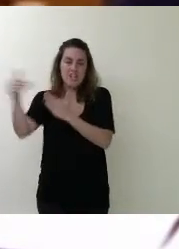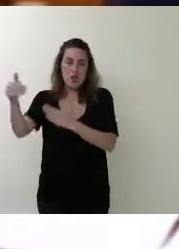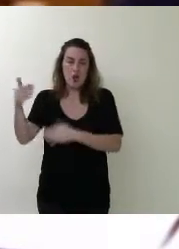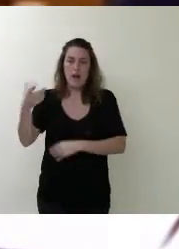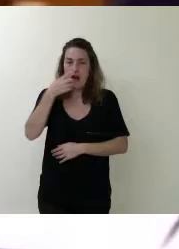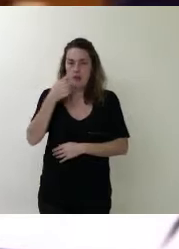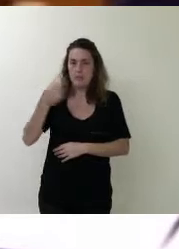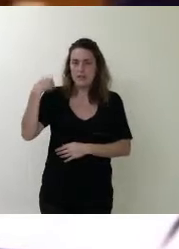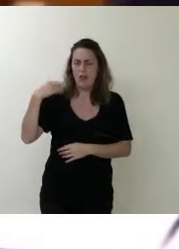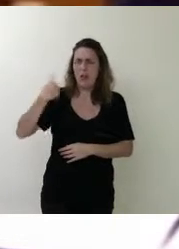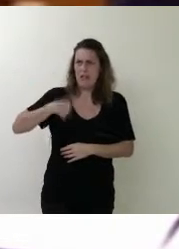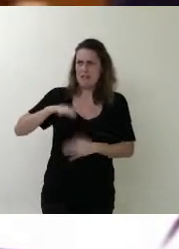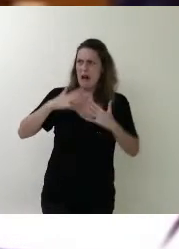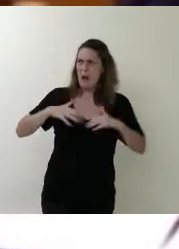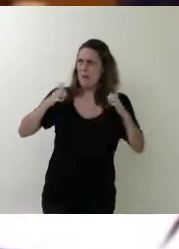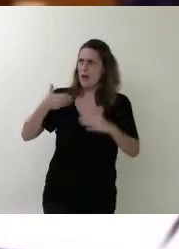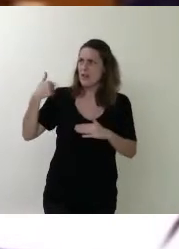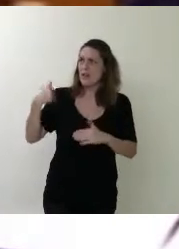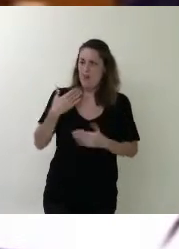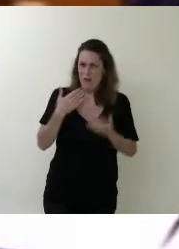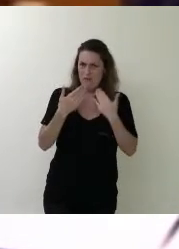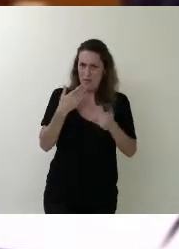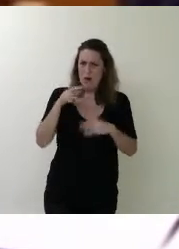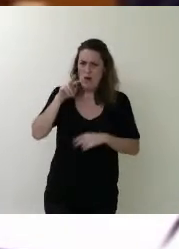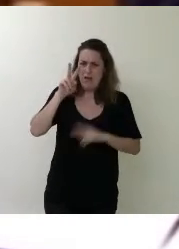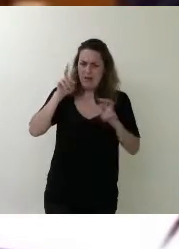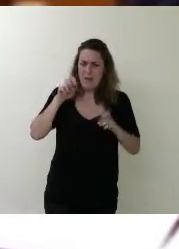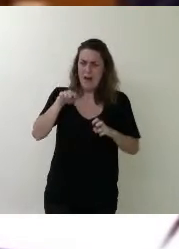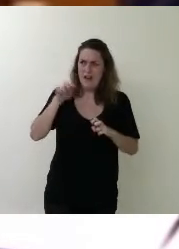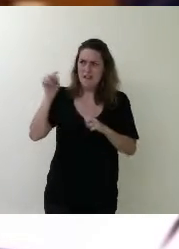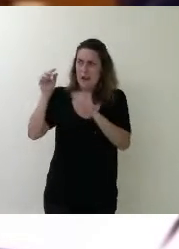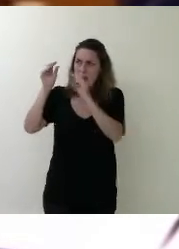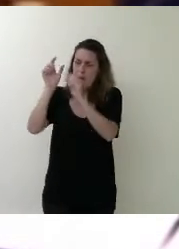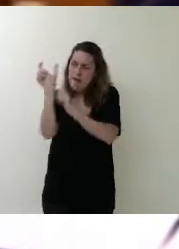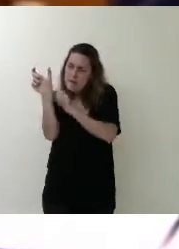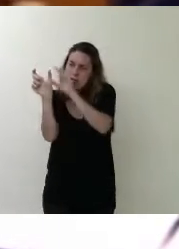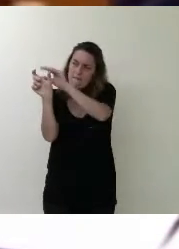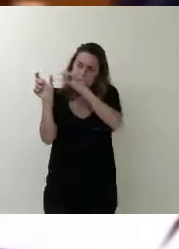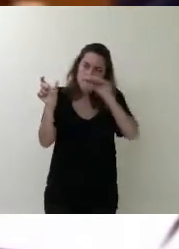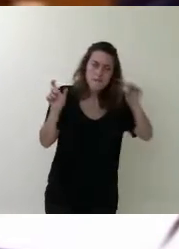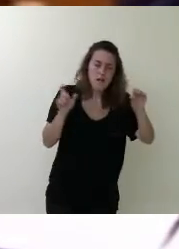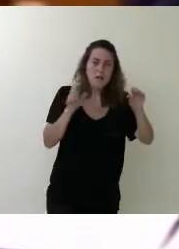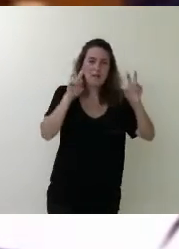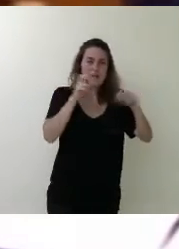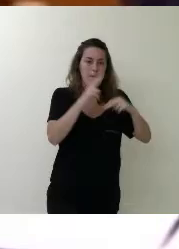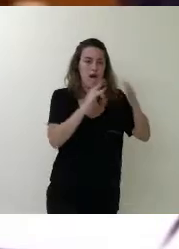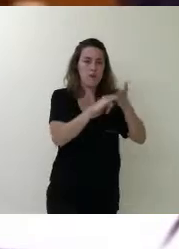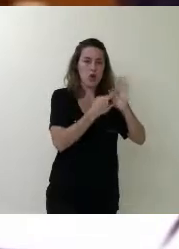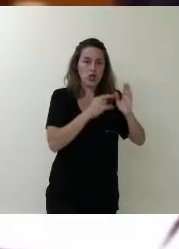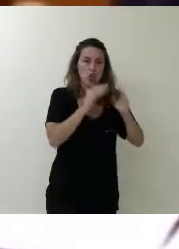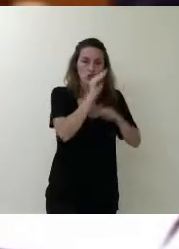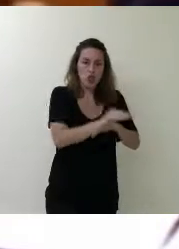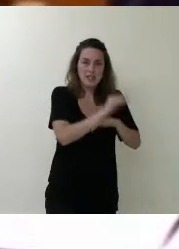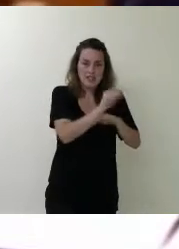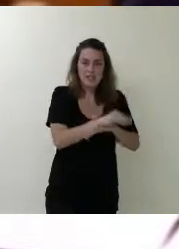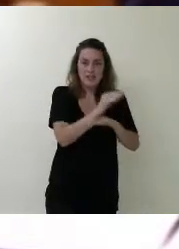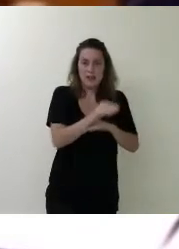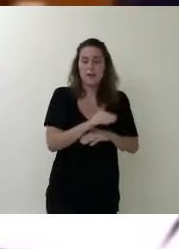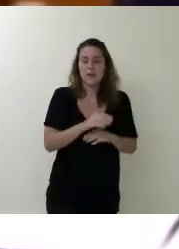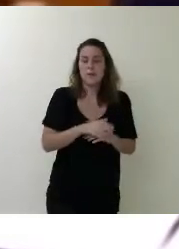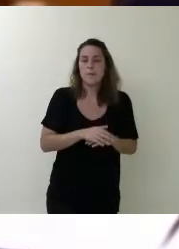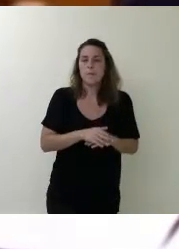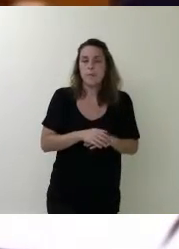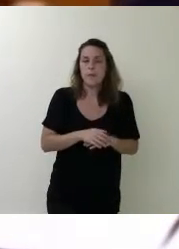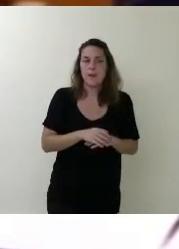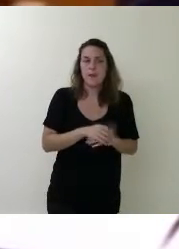el pleno pasado de una parte de ese remanente para los dos primeros proyectos de inversión financieramente sostenible por importe de 4.900.000 euros para